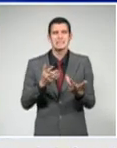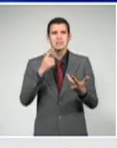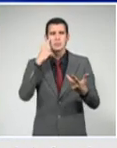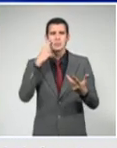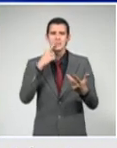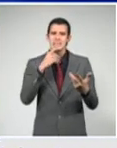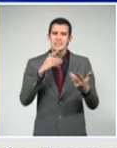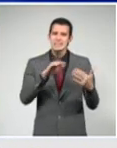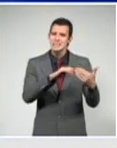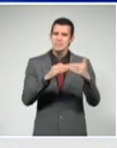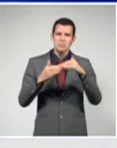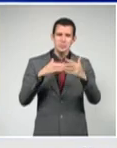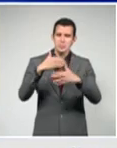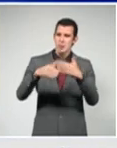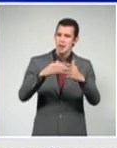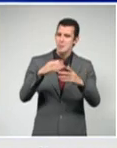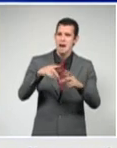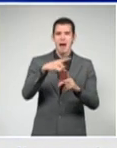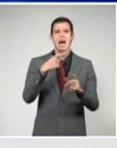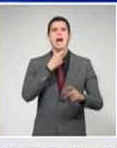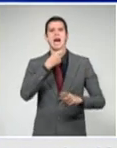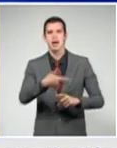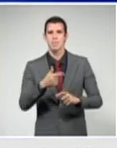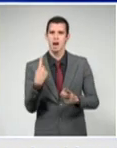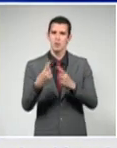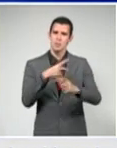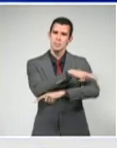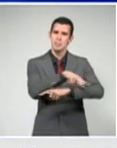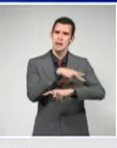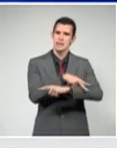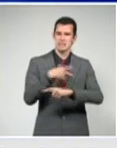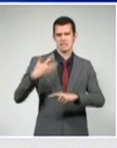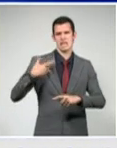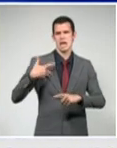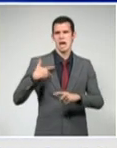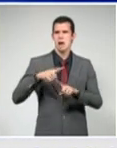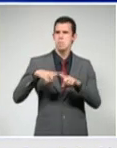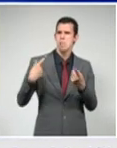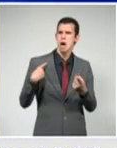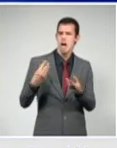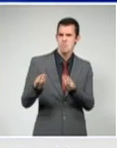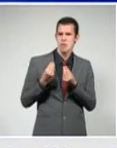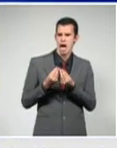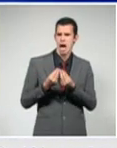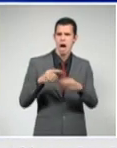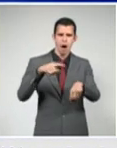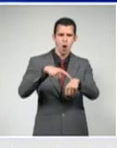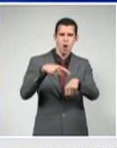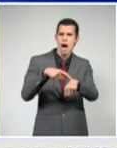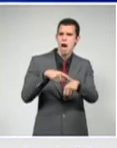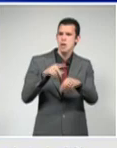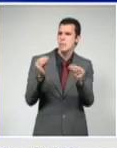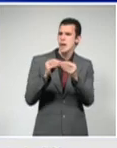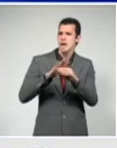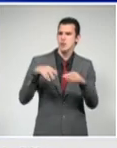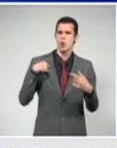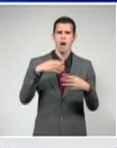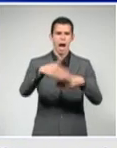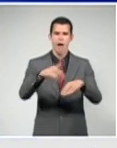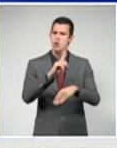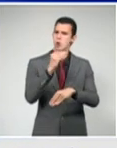Hay países protestando por las medidas de restricción que consideran que no deben de